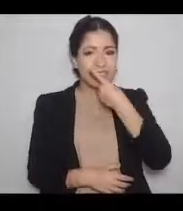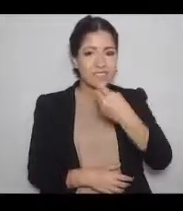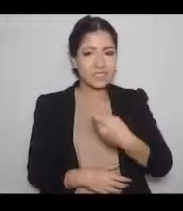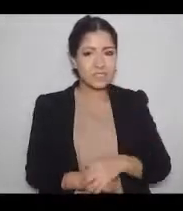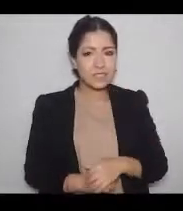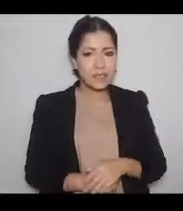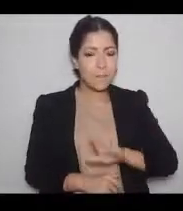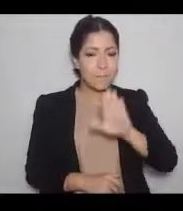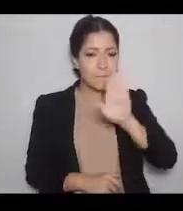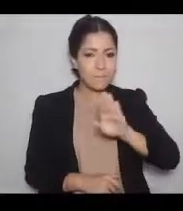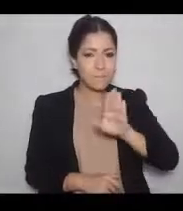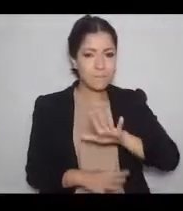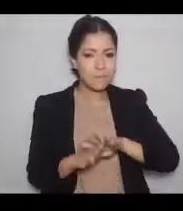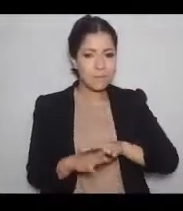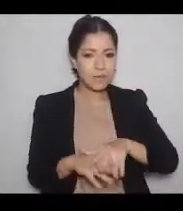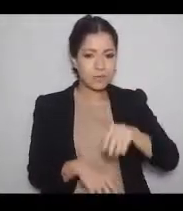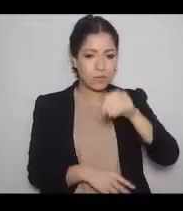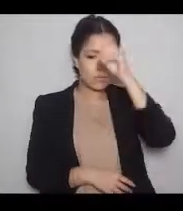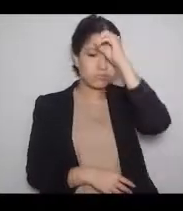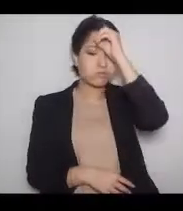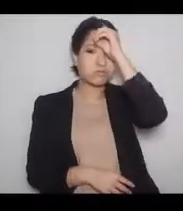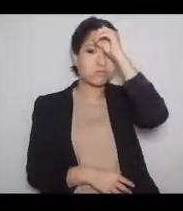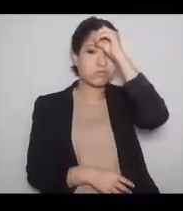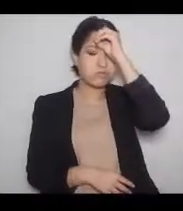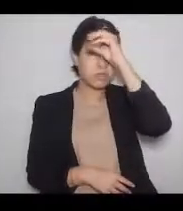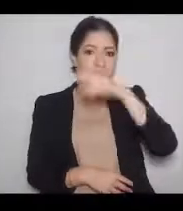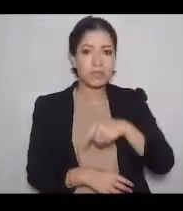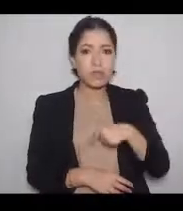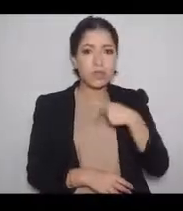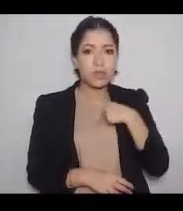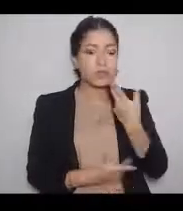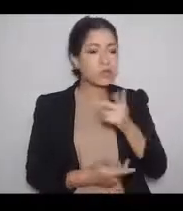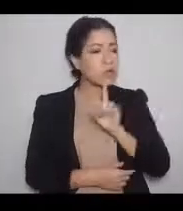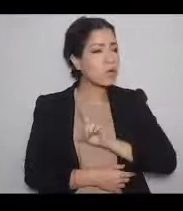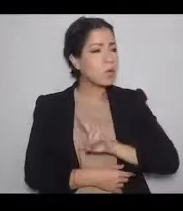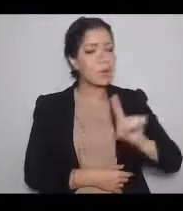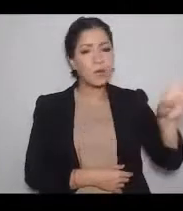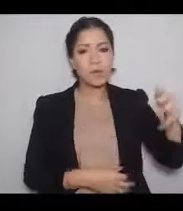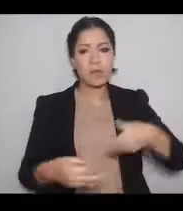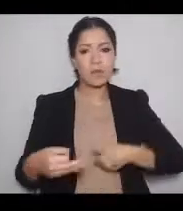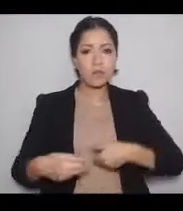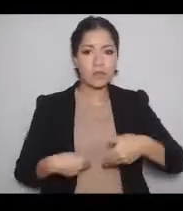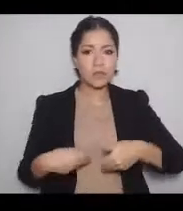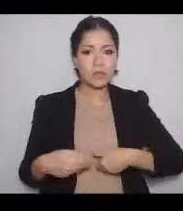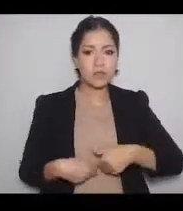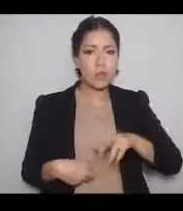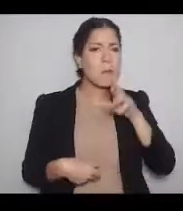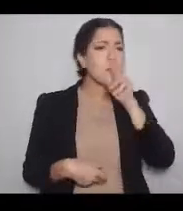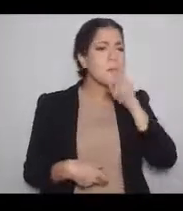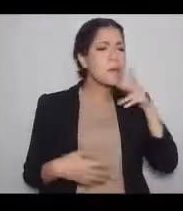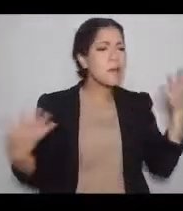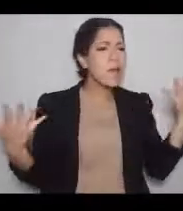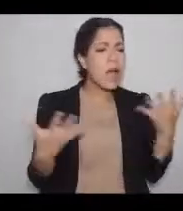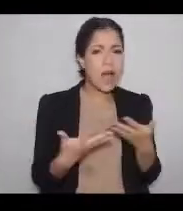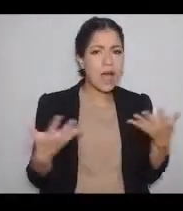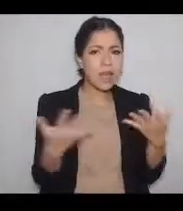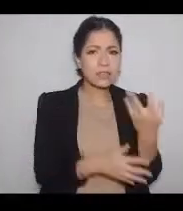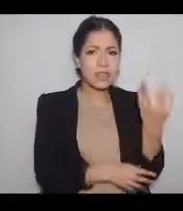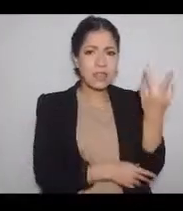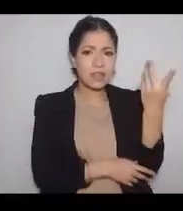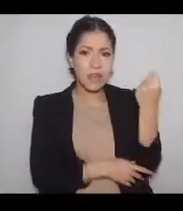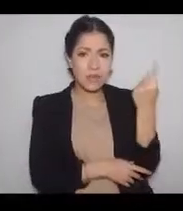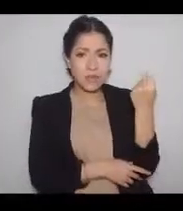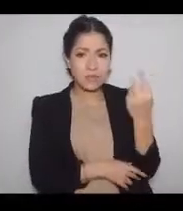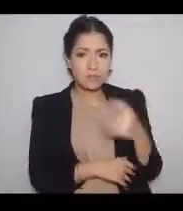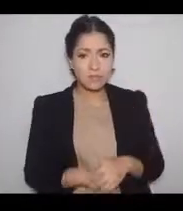Se te quedó la mente en blanco. Te retiraste del teatro y te dedicaste a las telenovelas. Y regresé